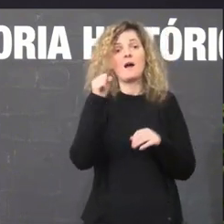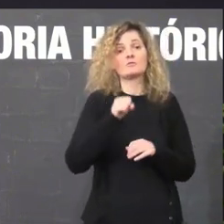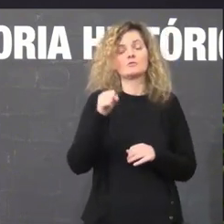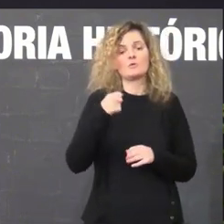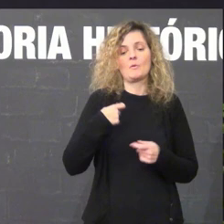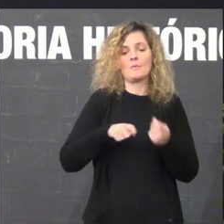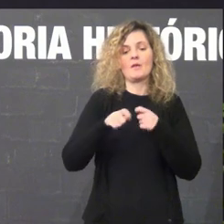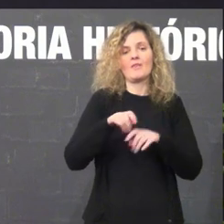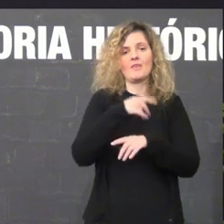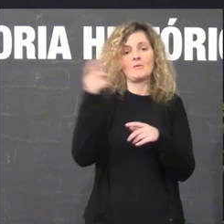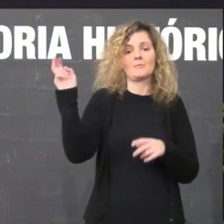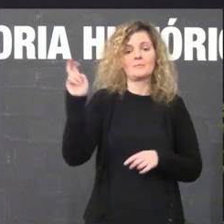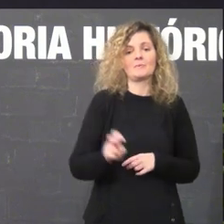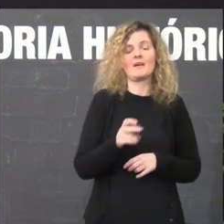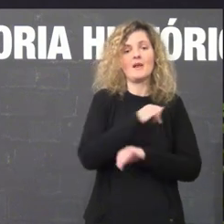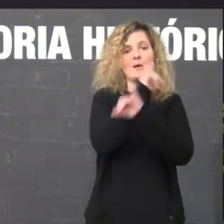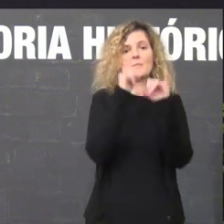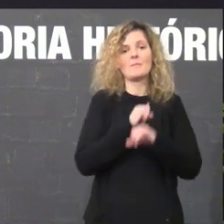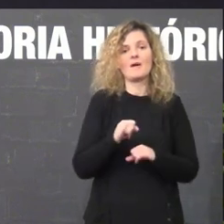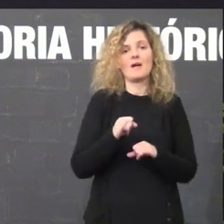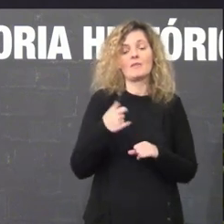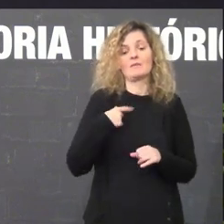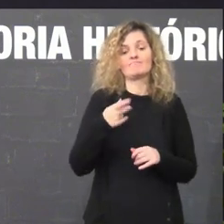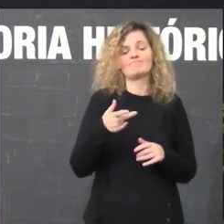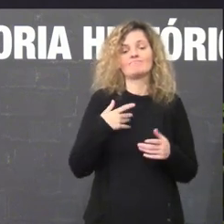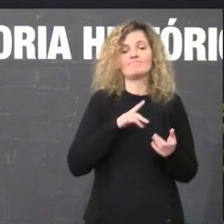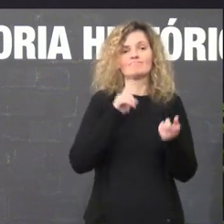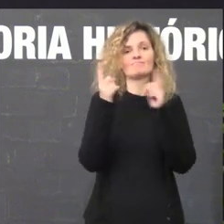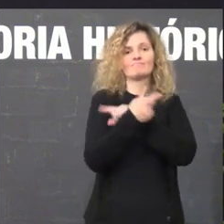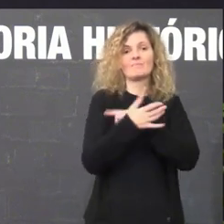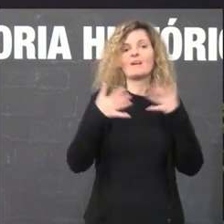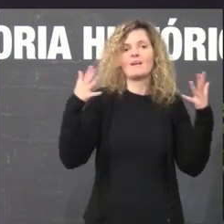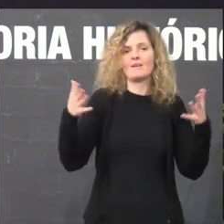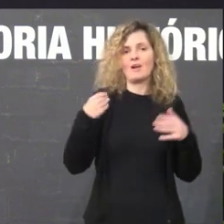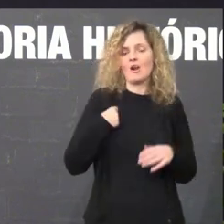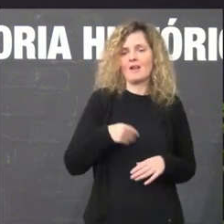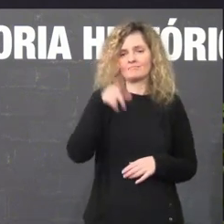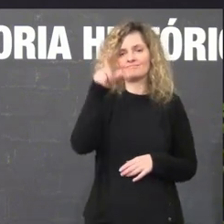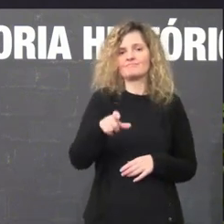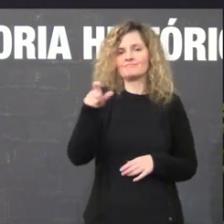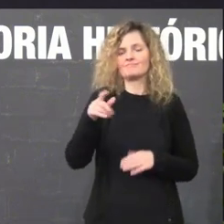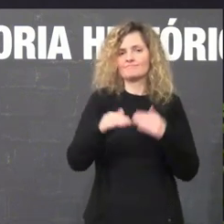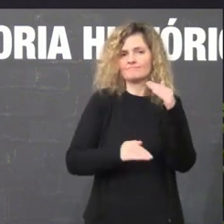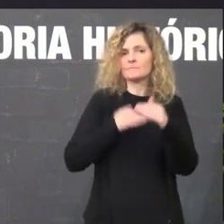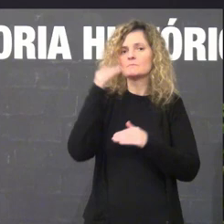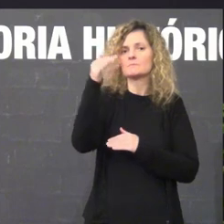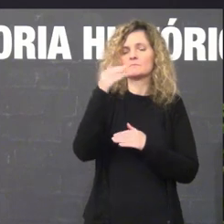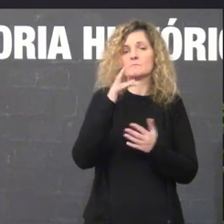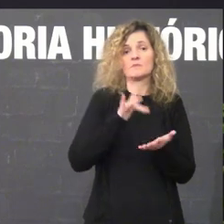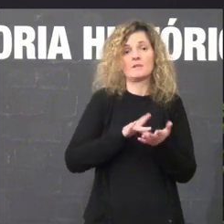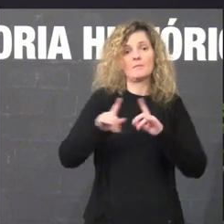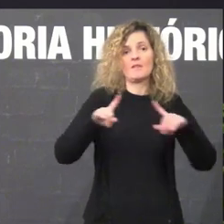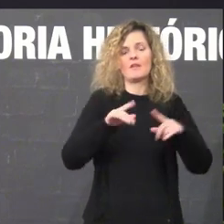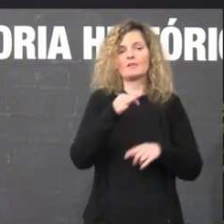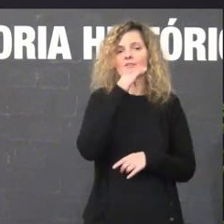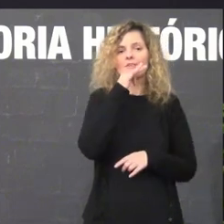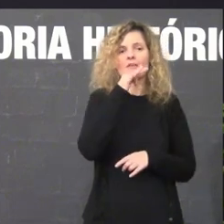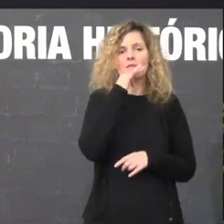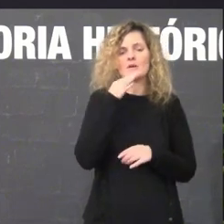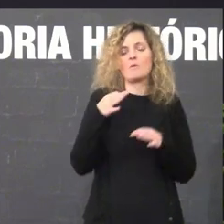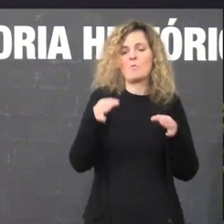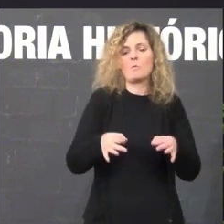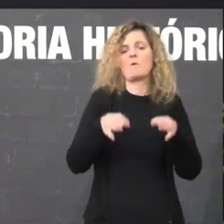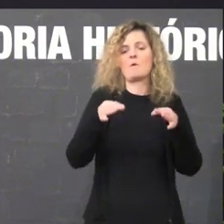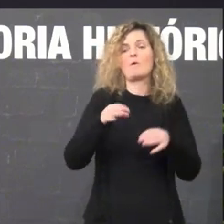nos vende aguachigada a la paz y o gran cambio fueron osmos es precisamente por eso no se superó los relatos de Dictadura como si pasó